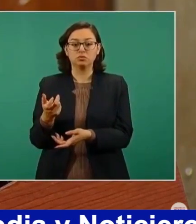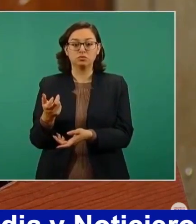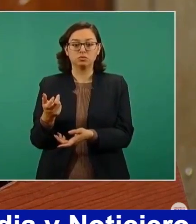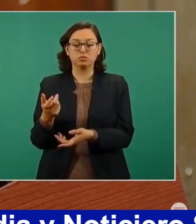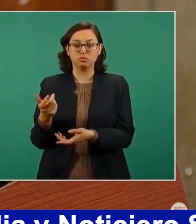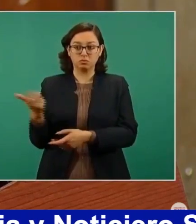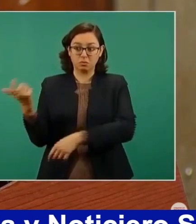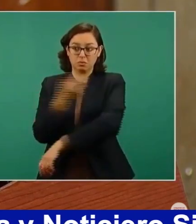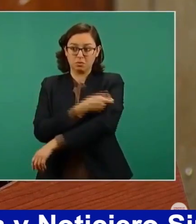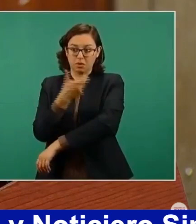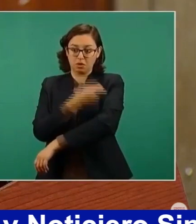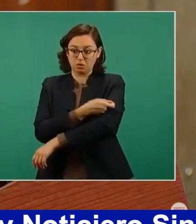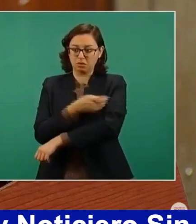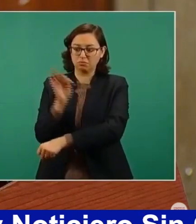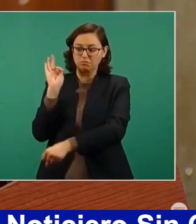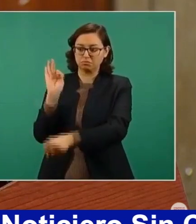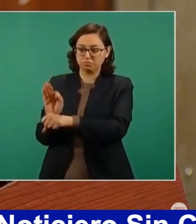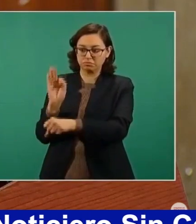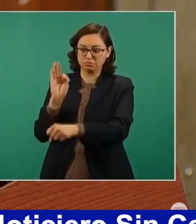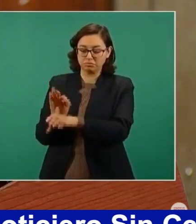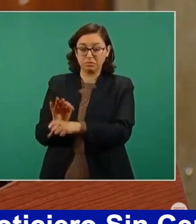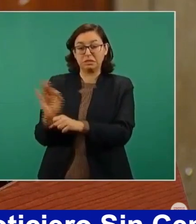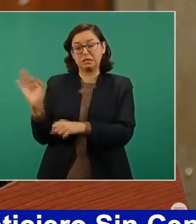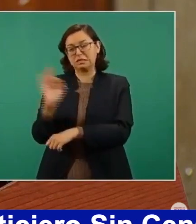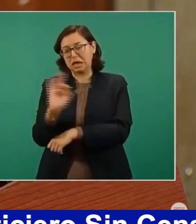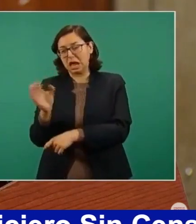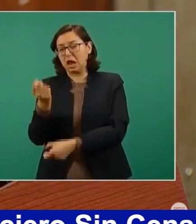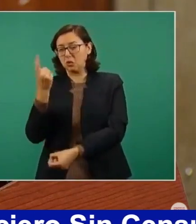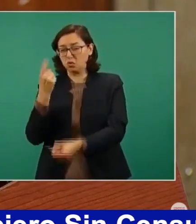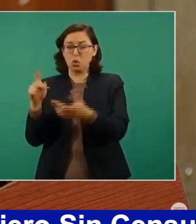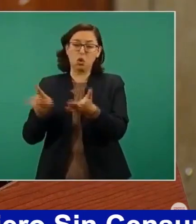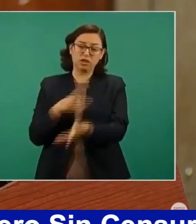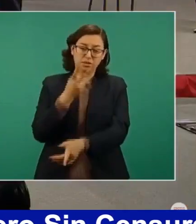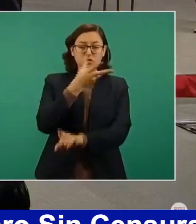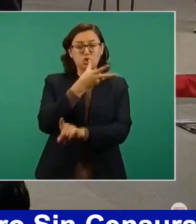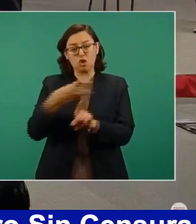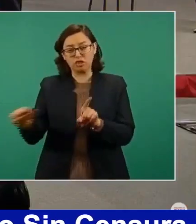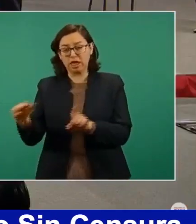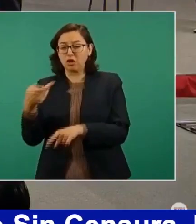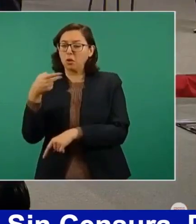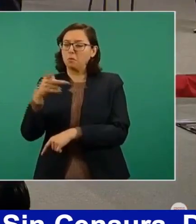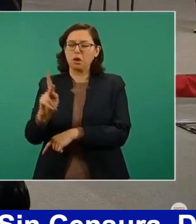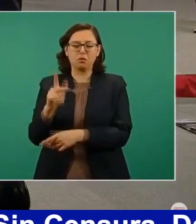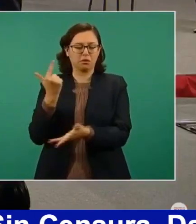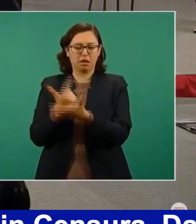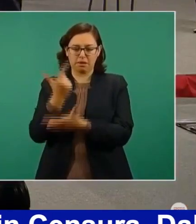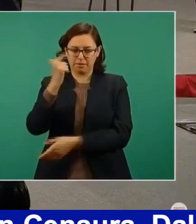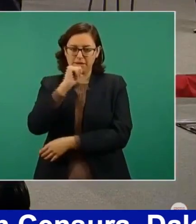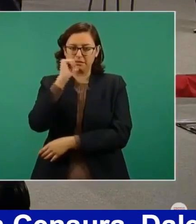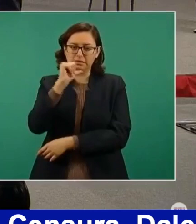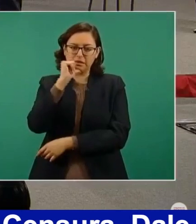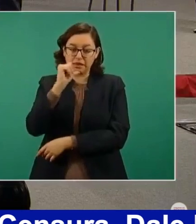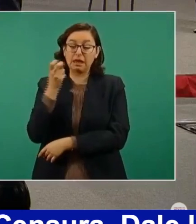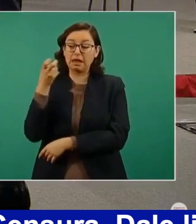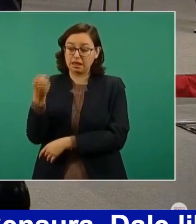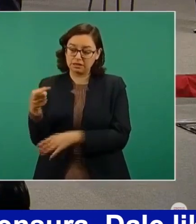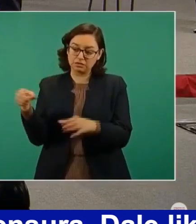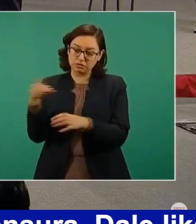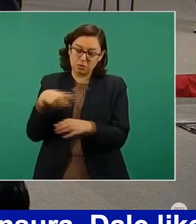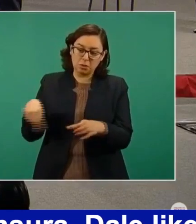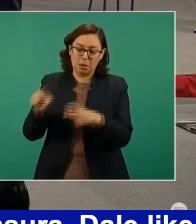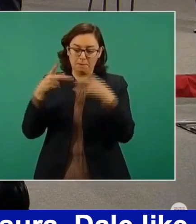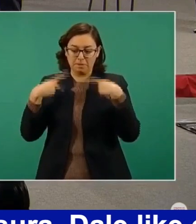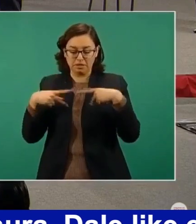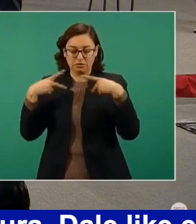muy difícil considerar que van a ser graves. Esta atención a las personas adultas mayores, como ustedes